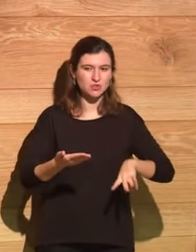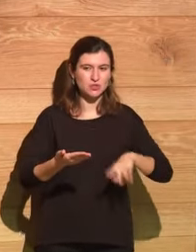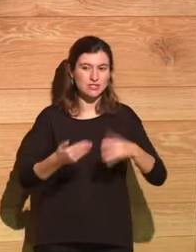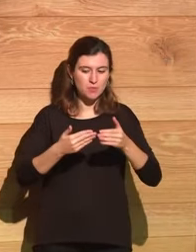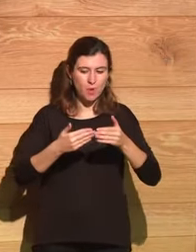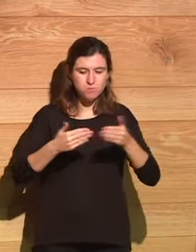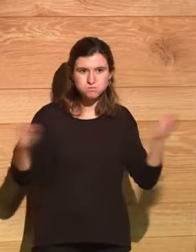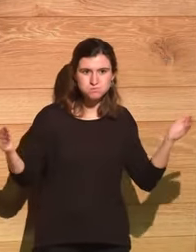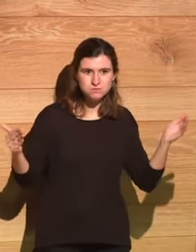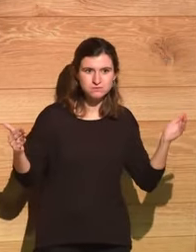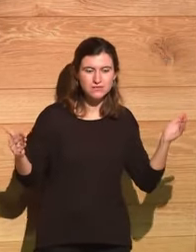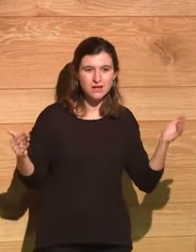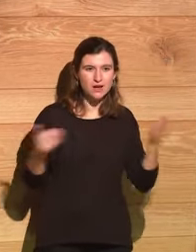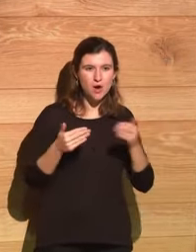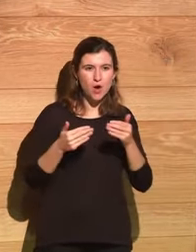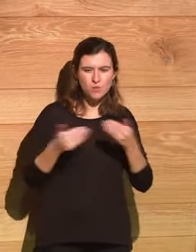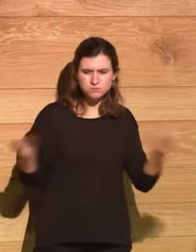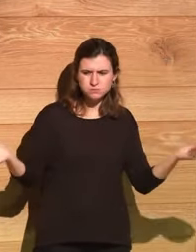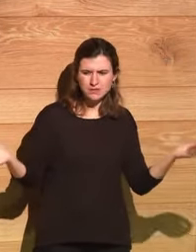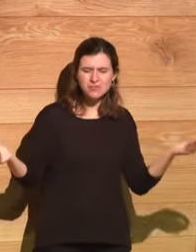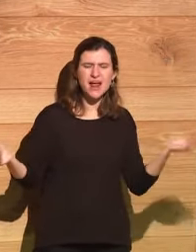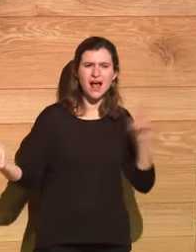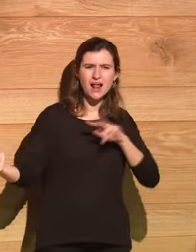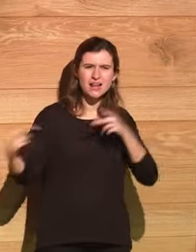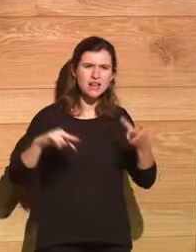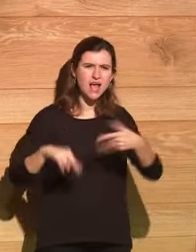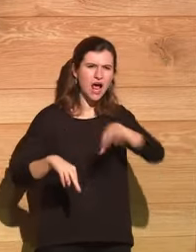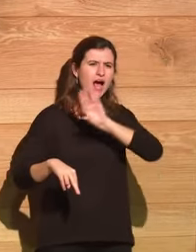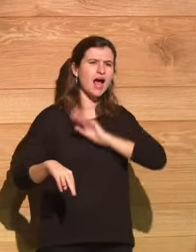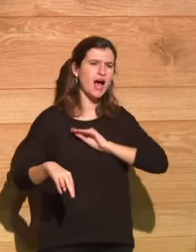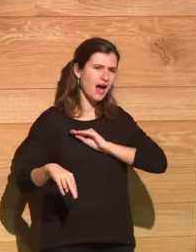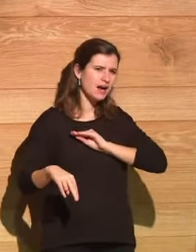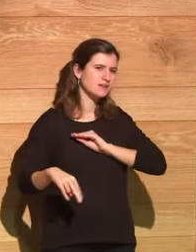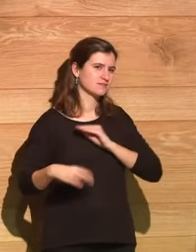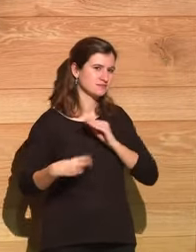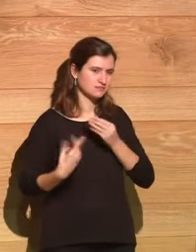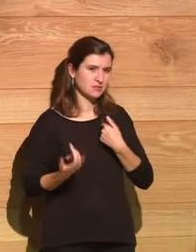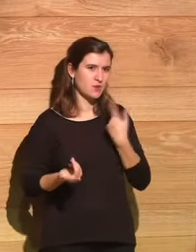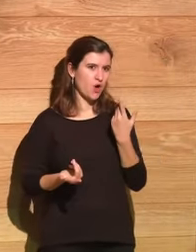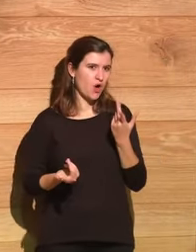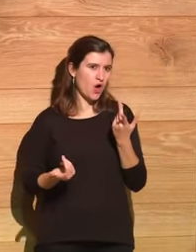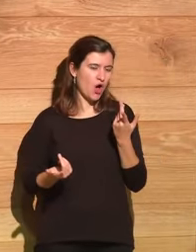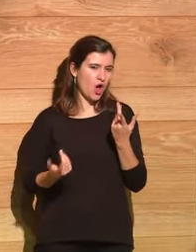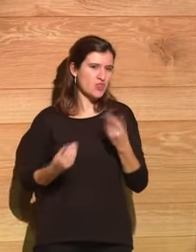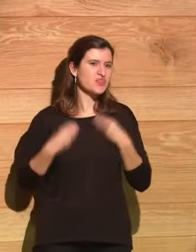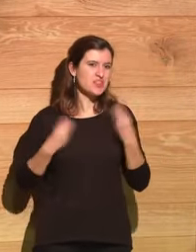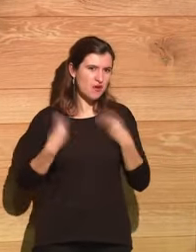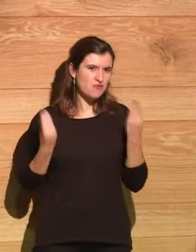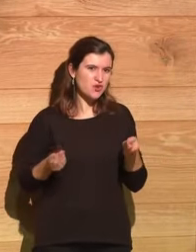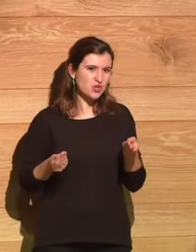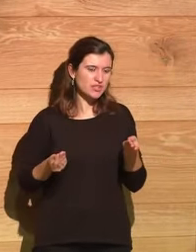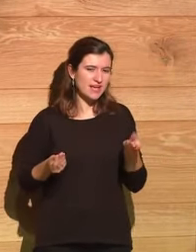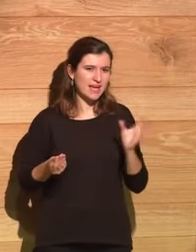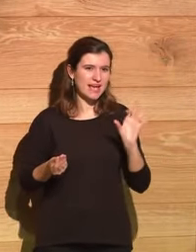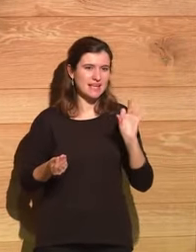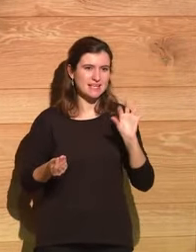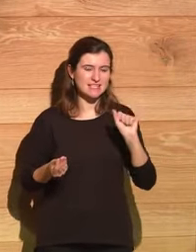poco la interpretación de ese jolgorio sáfico, ¿no? Que estaba un poco